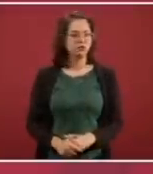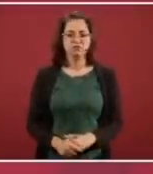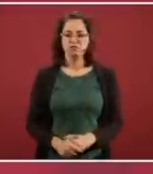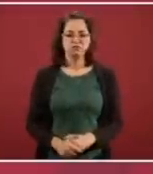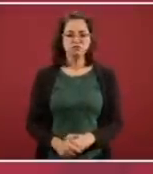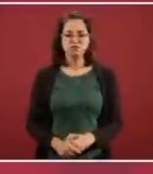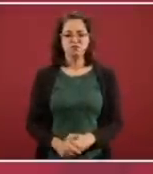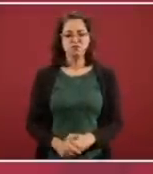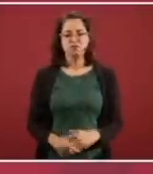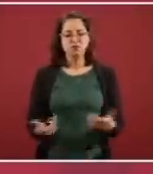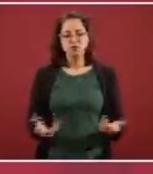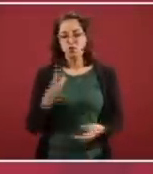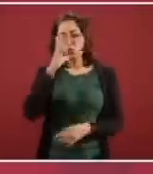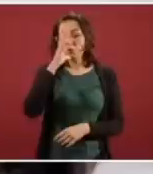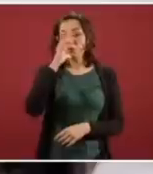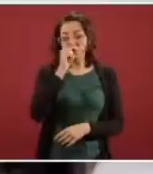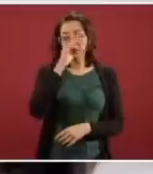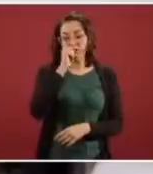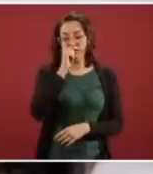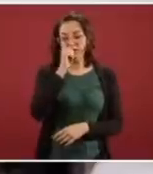actuaría de esa manera.